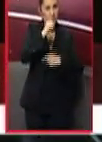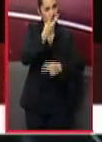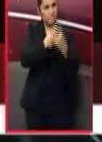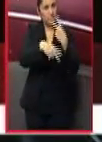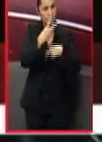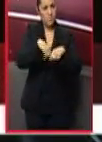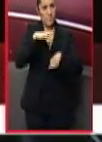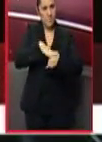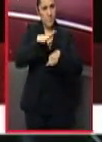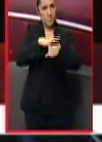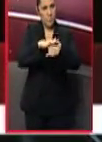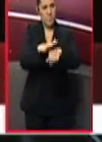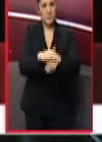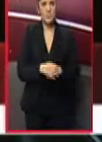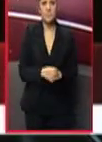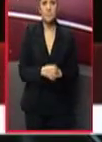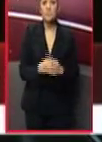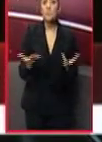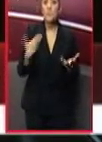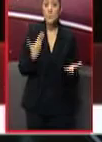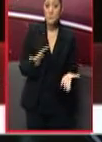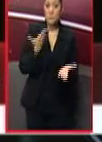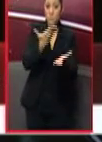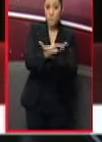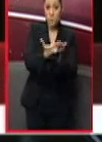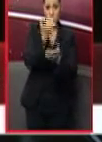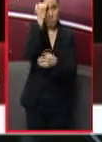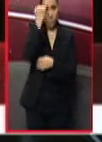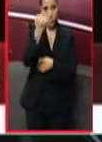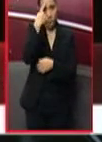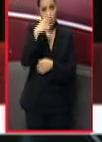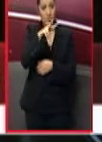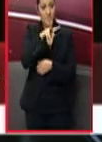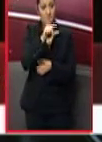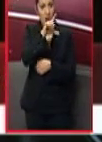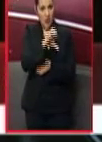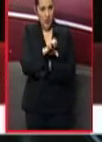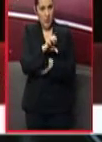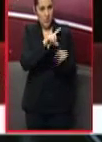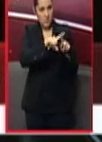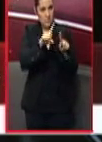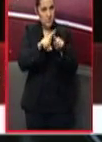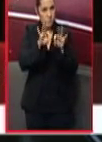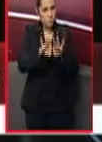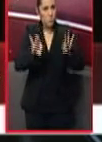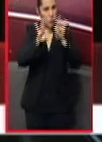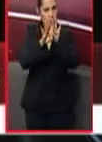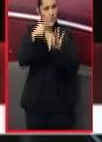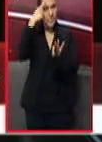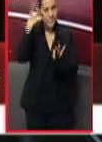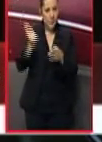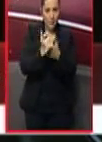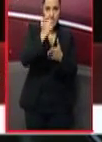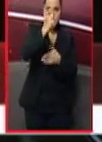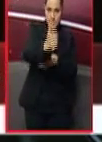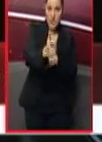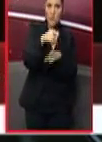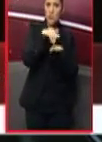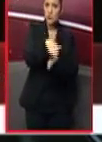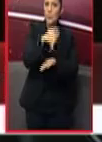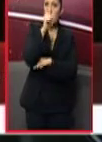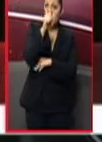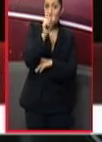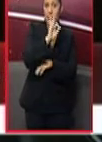Plantea el establecimiento de un vale por el pago de la generación natural del agua a favor de aquellos propietarios